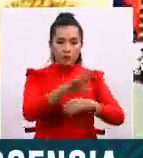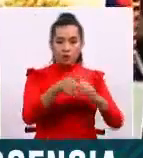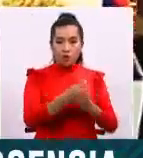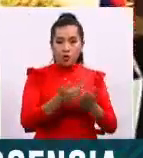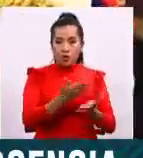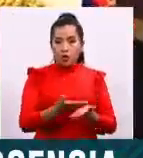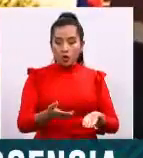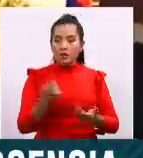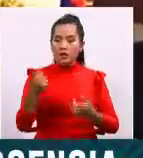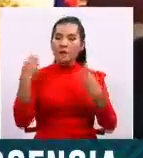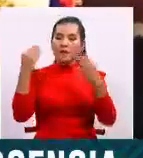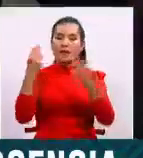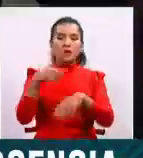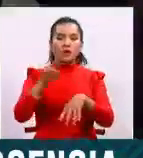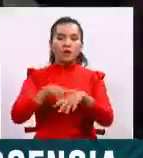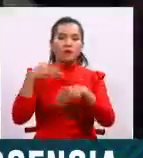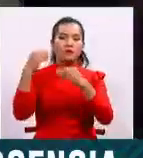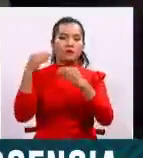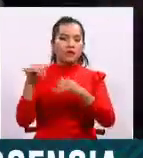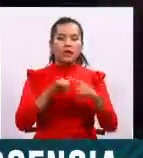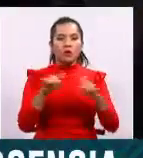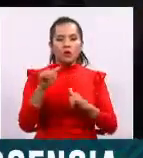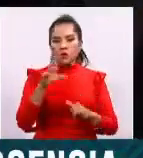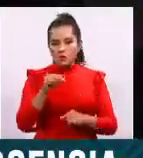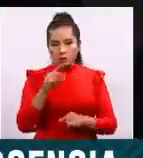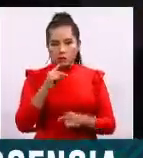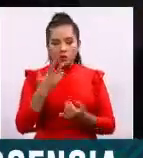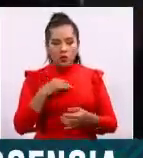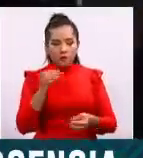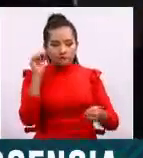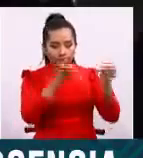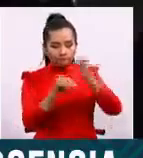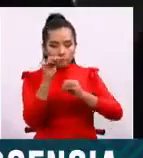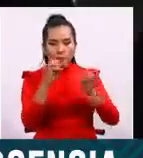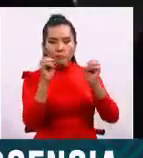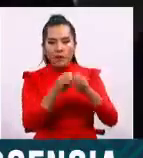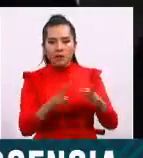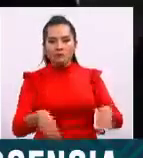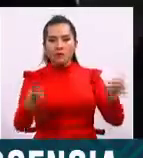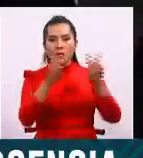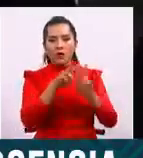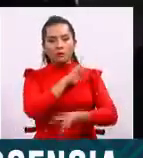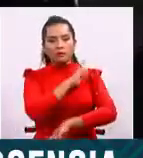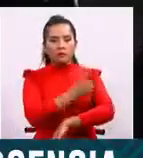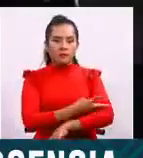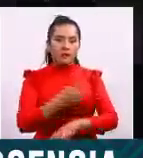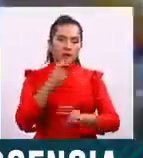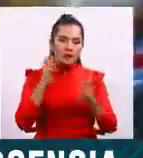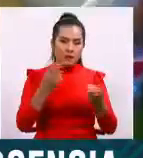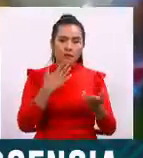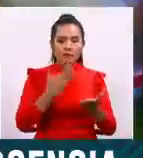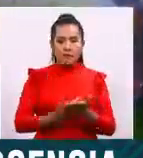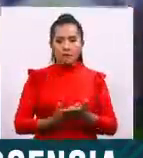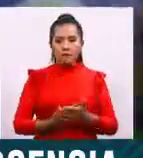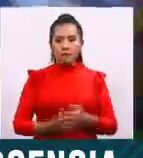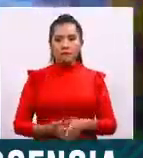tener efectivamente aditamentos nutritivos distintos al resto, y esto hace que el producto sea diferenciado.